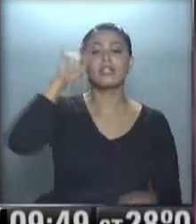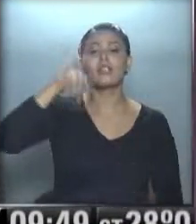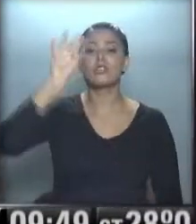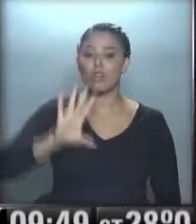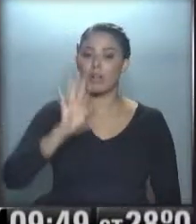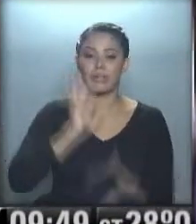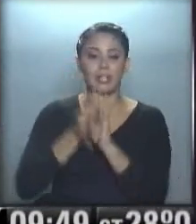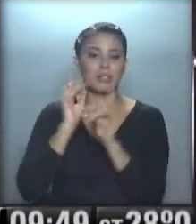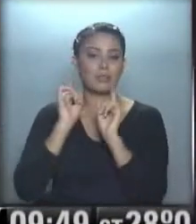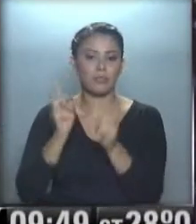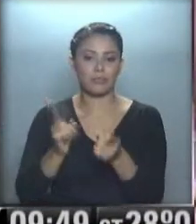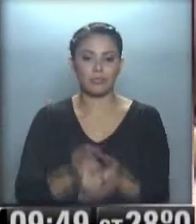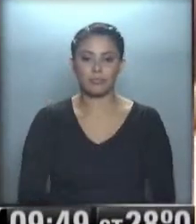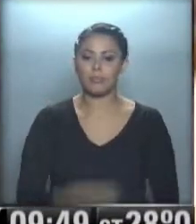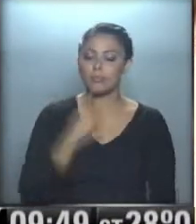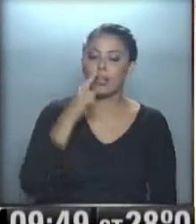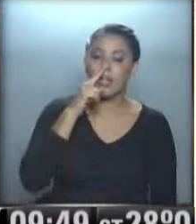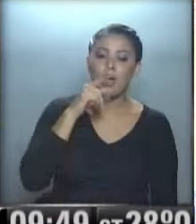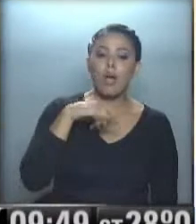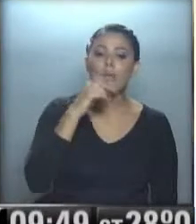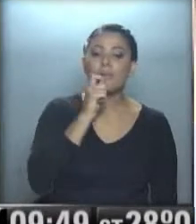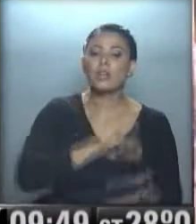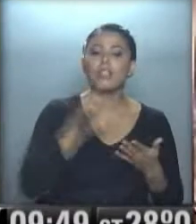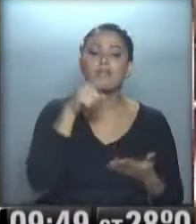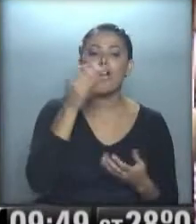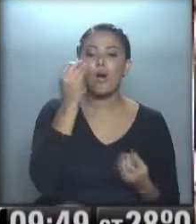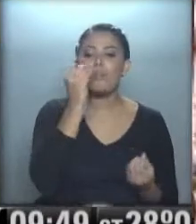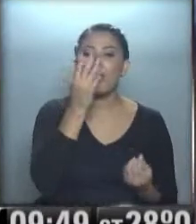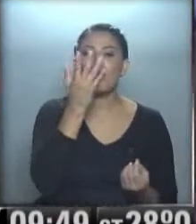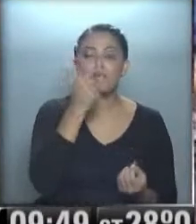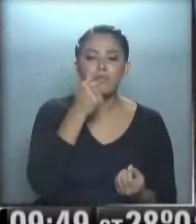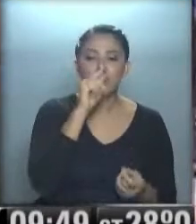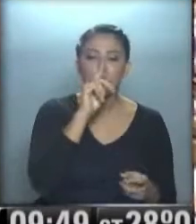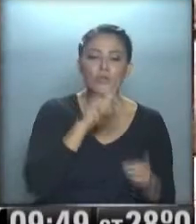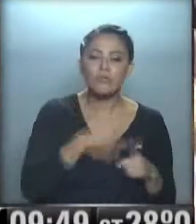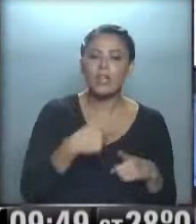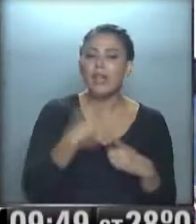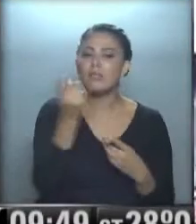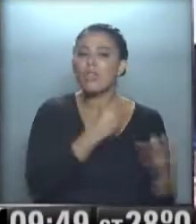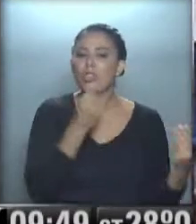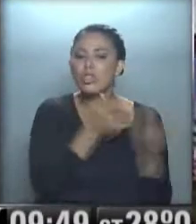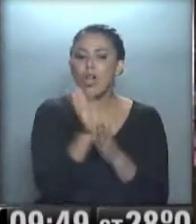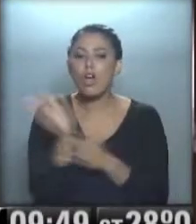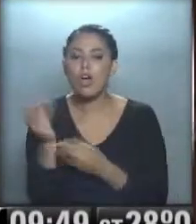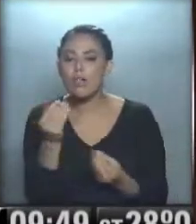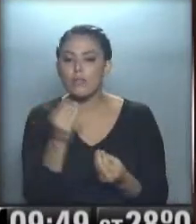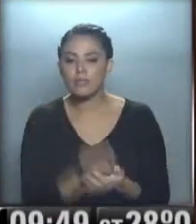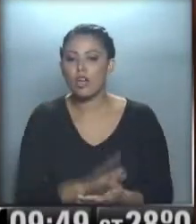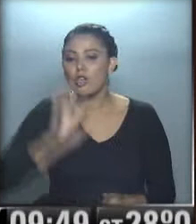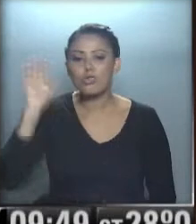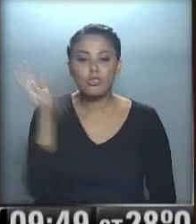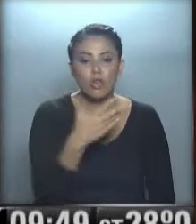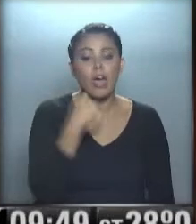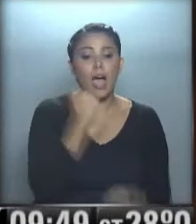conserva gratuito. Valentino, a ver, contanos un poquito cómo viste el festival, qué es lo que te gusta, por dónde anduviste. Todo,